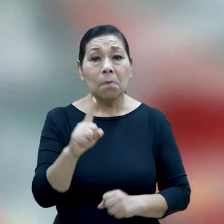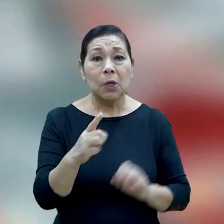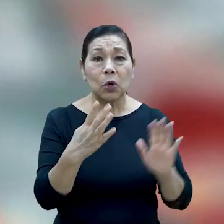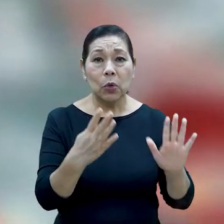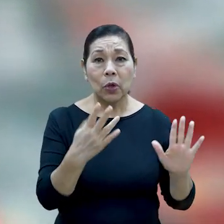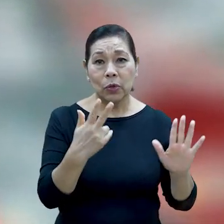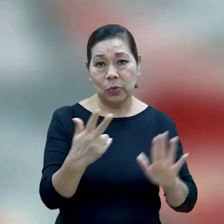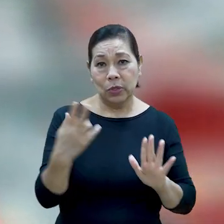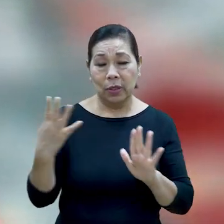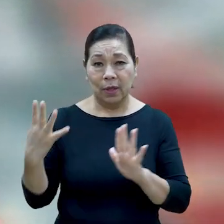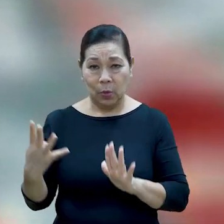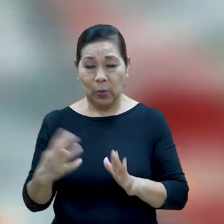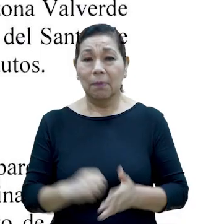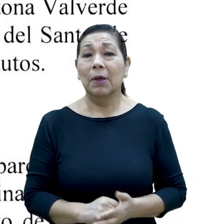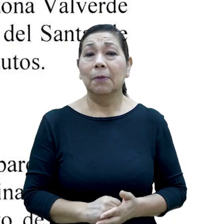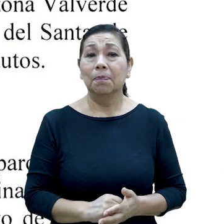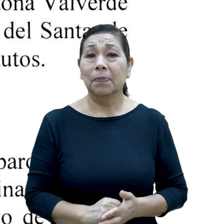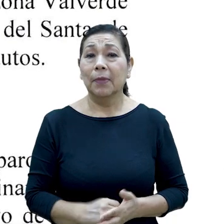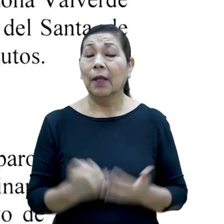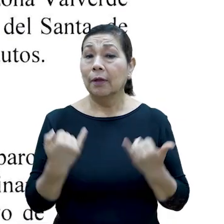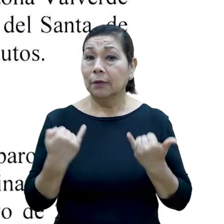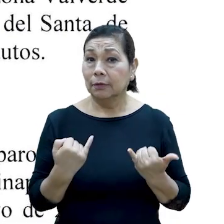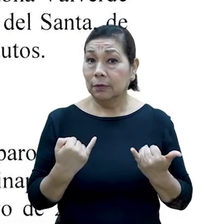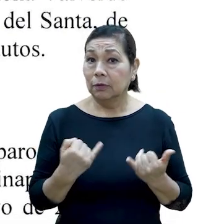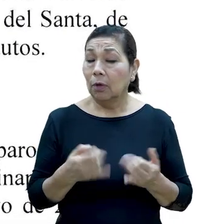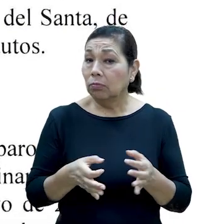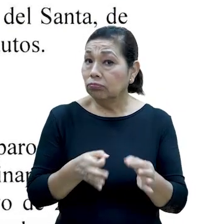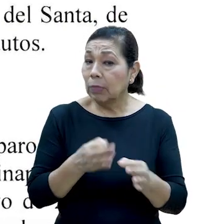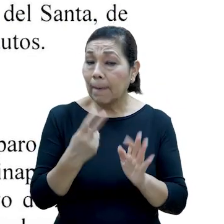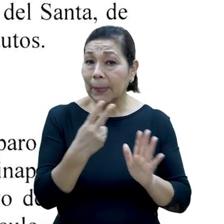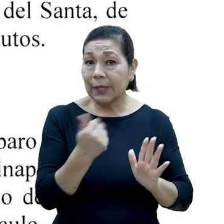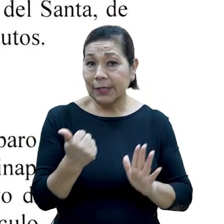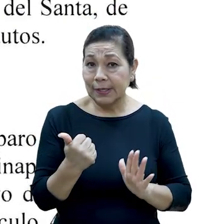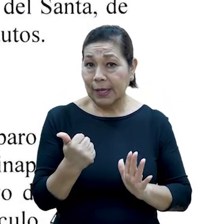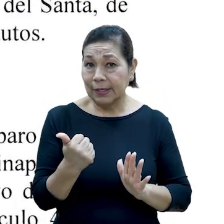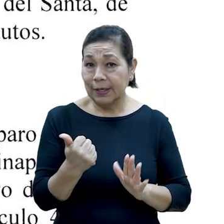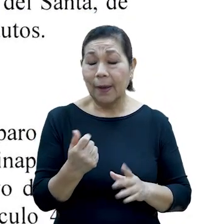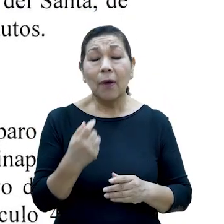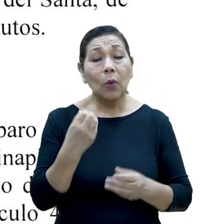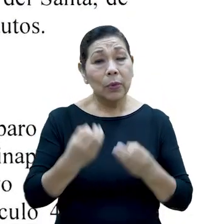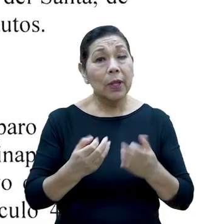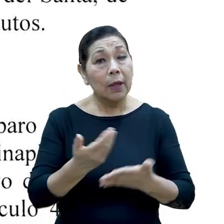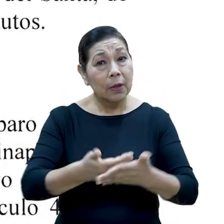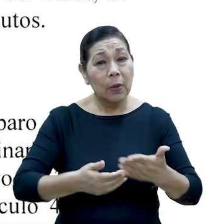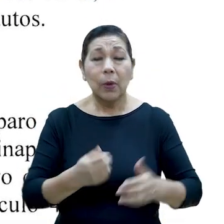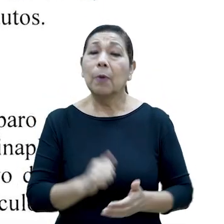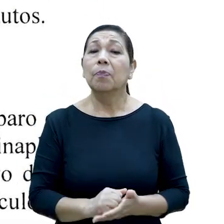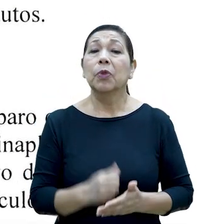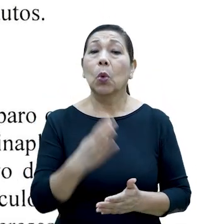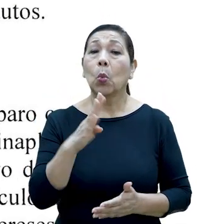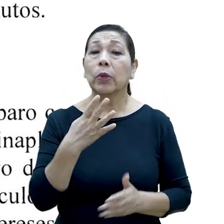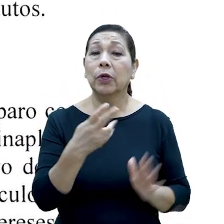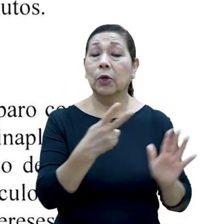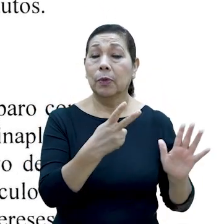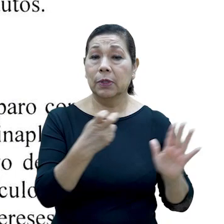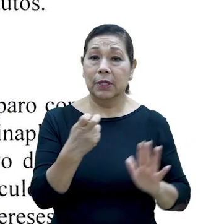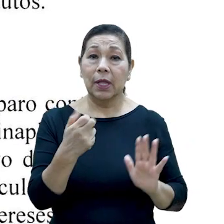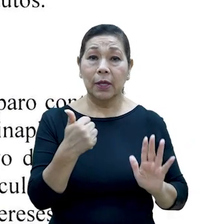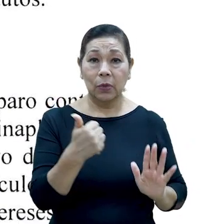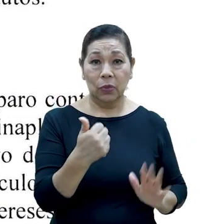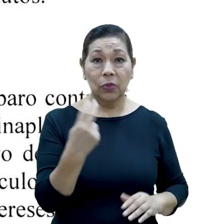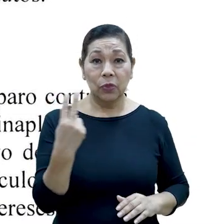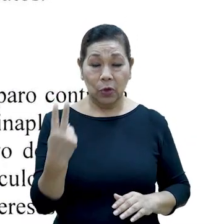enero de 1989. Este tribunal, en el fundamento 26 de la sentencia del expediente número